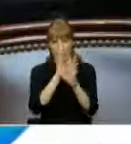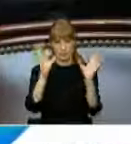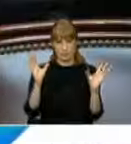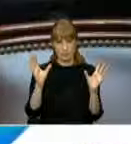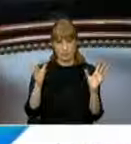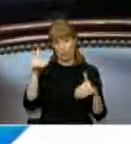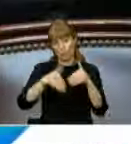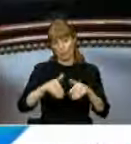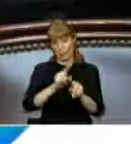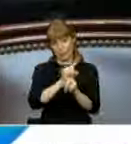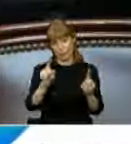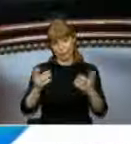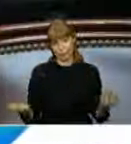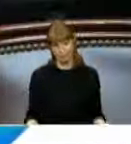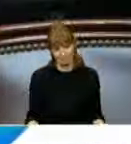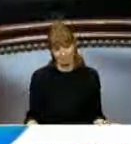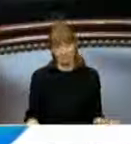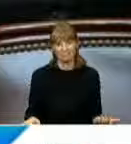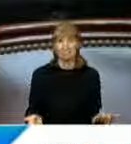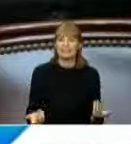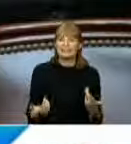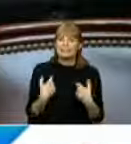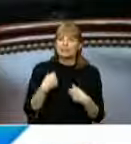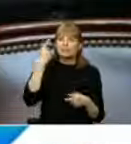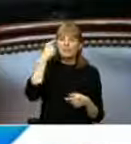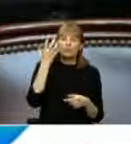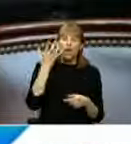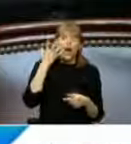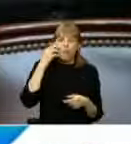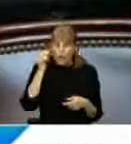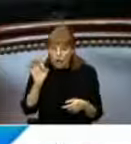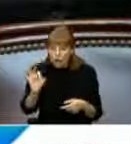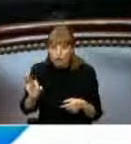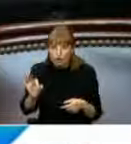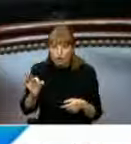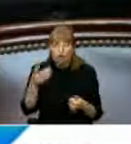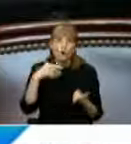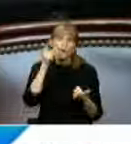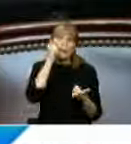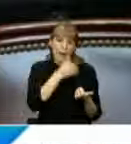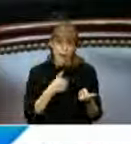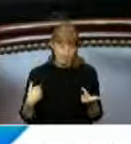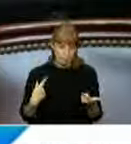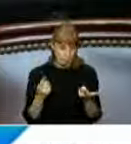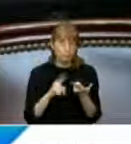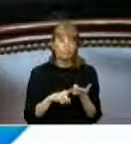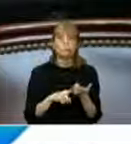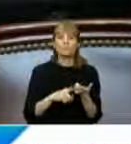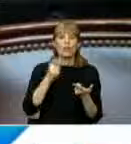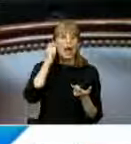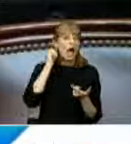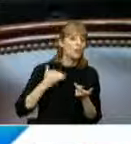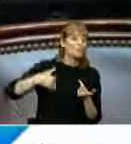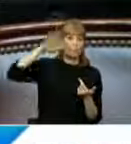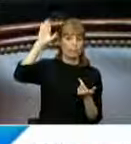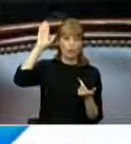no votan. No creo que haya ningún abuelo, ningún padre, ningún adulto